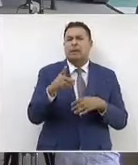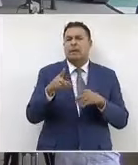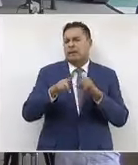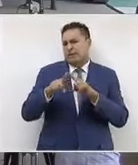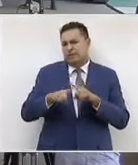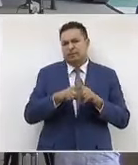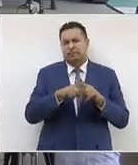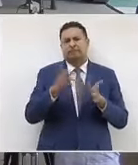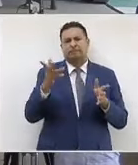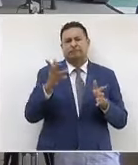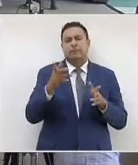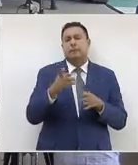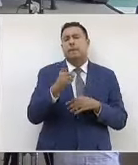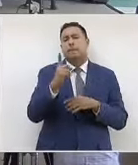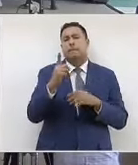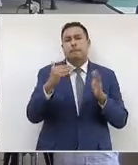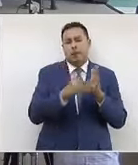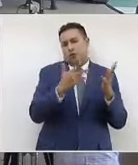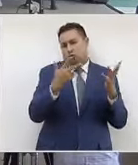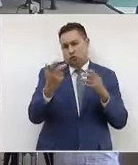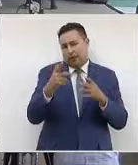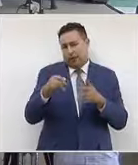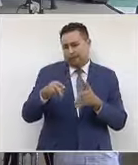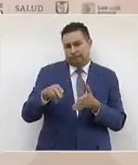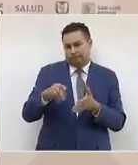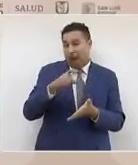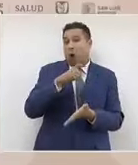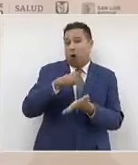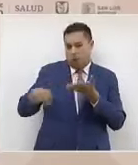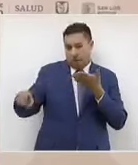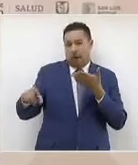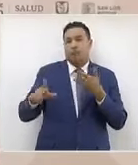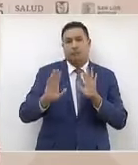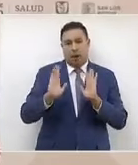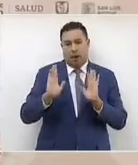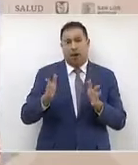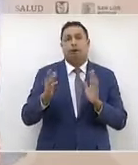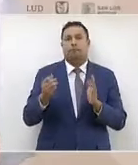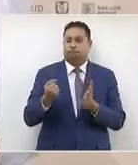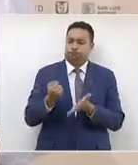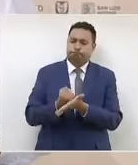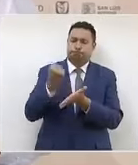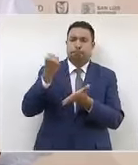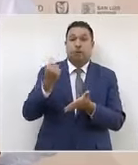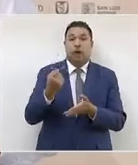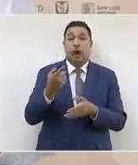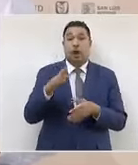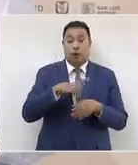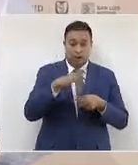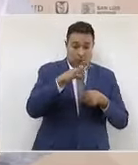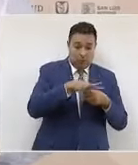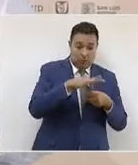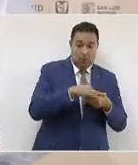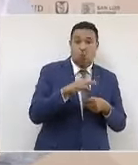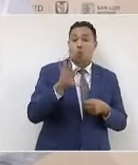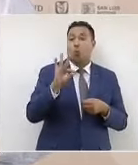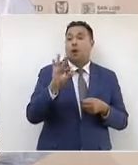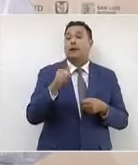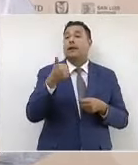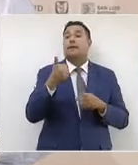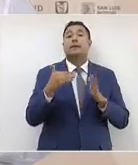1,800 claves. Ya se compraron. ¿Y saben qué? Nos estamos ahorrando 46